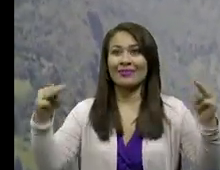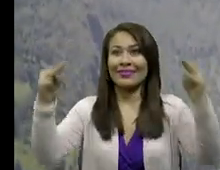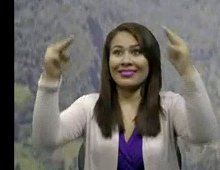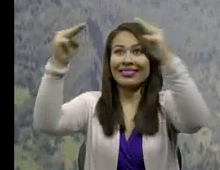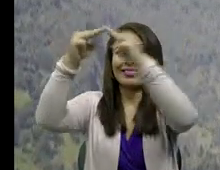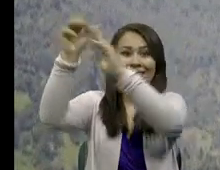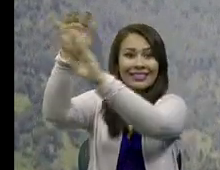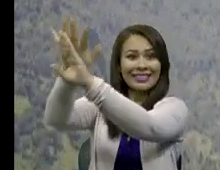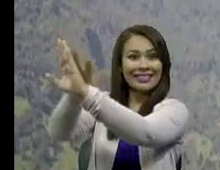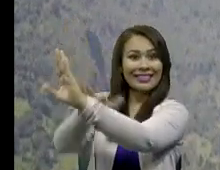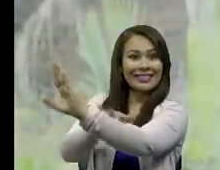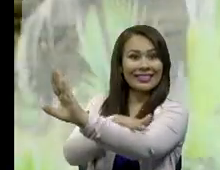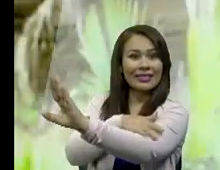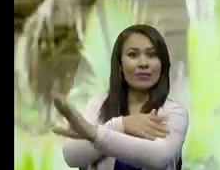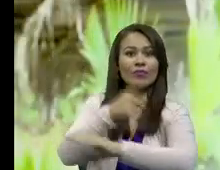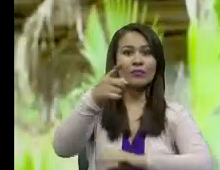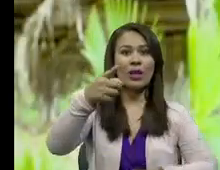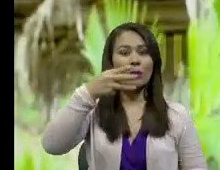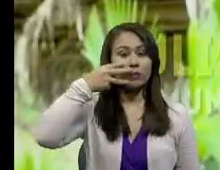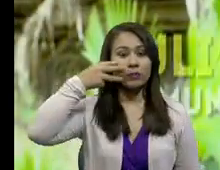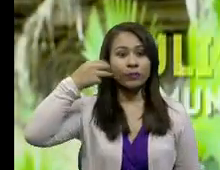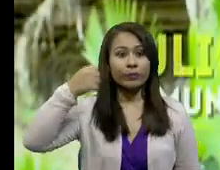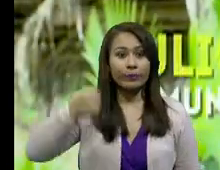Molleturo. Shuar no tuvo